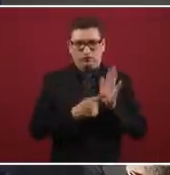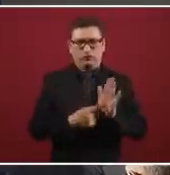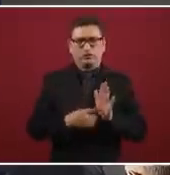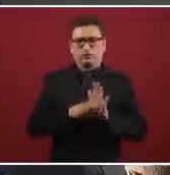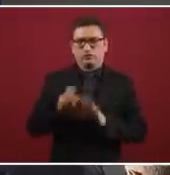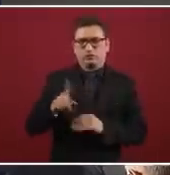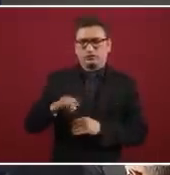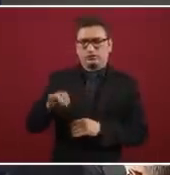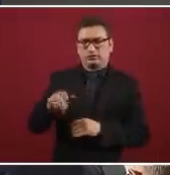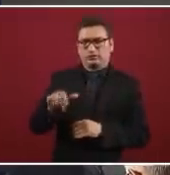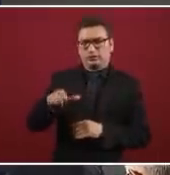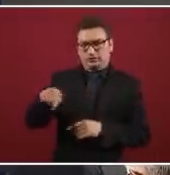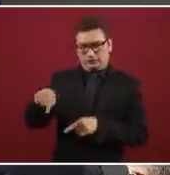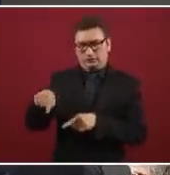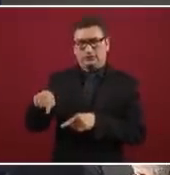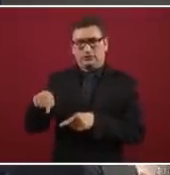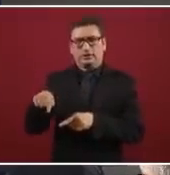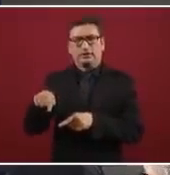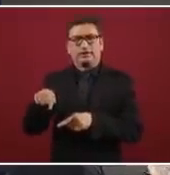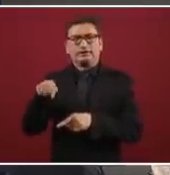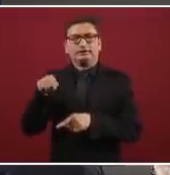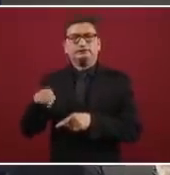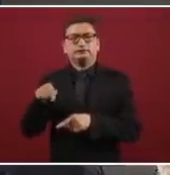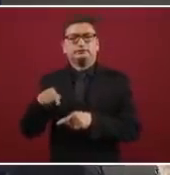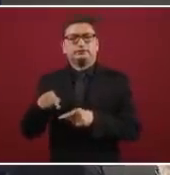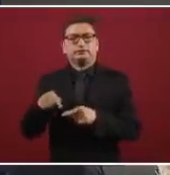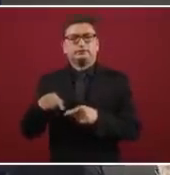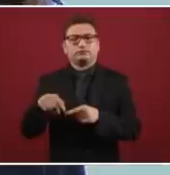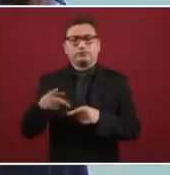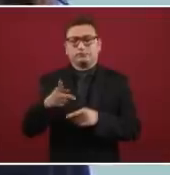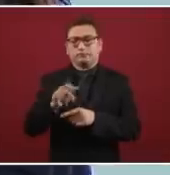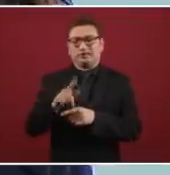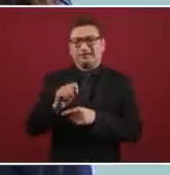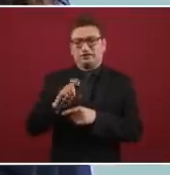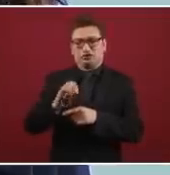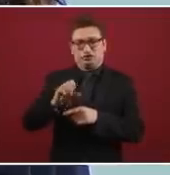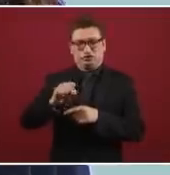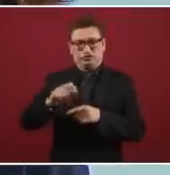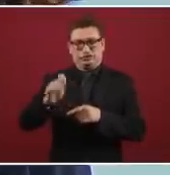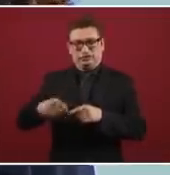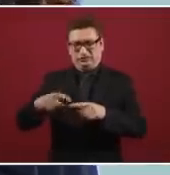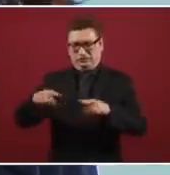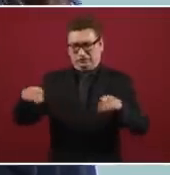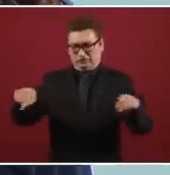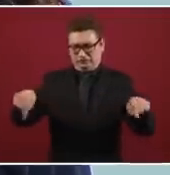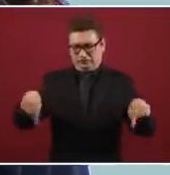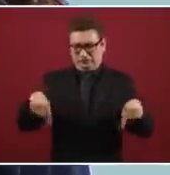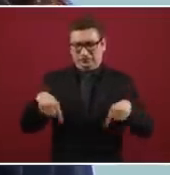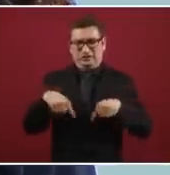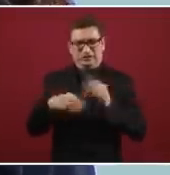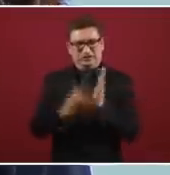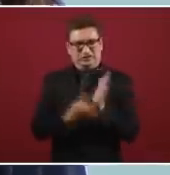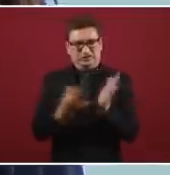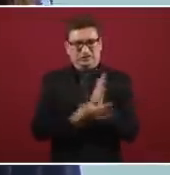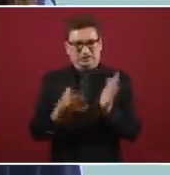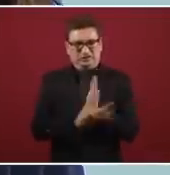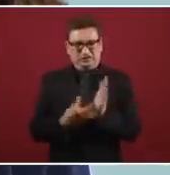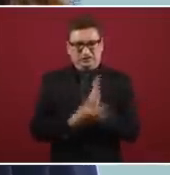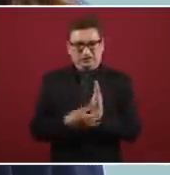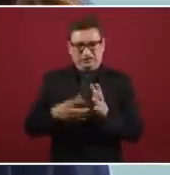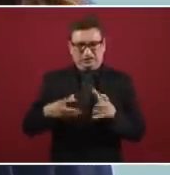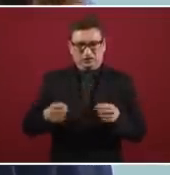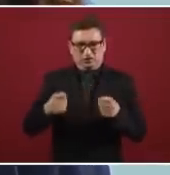en Salamanca se llaman platos, son unos platos muy grandes de acero inoxidable, de